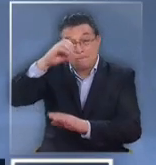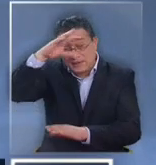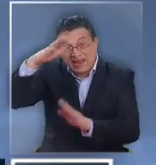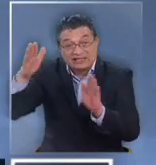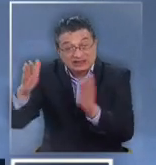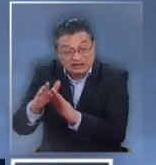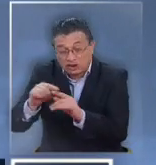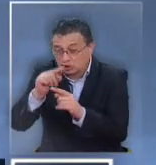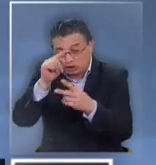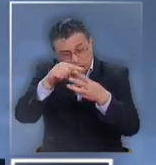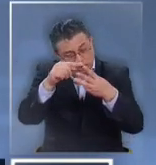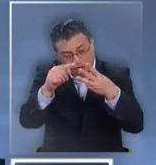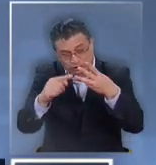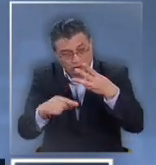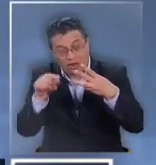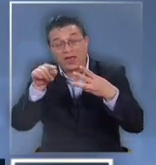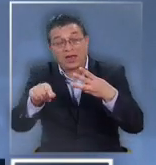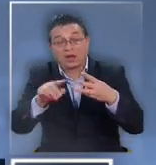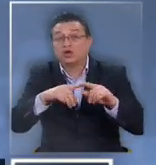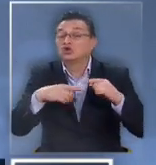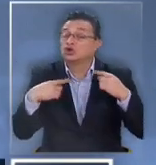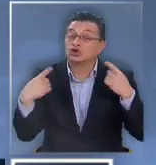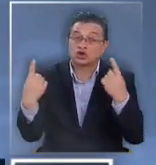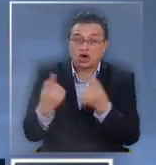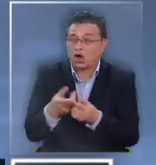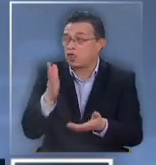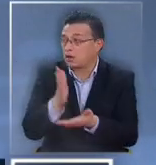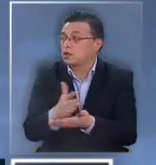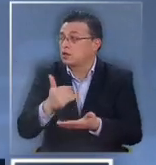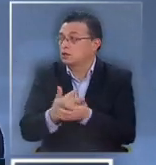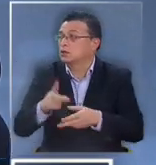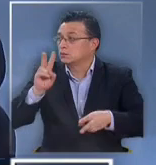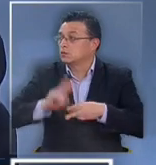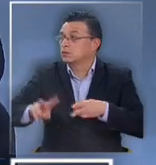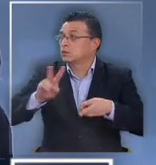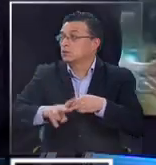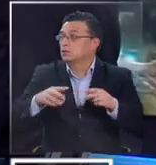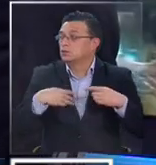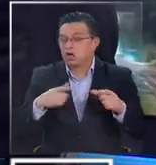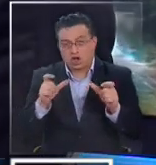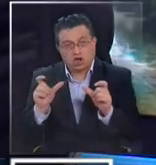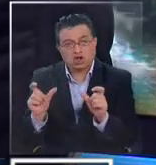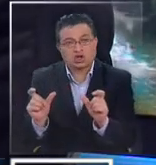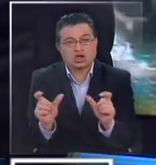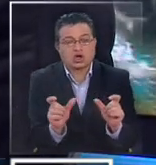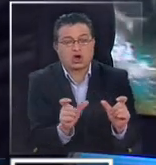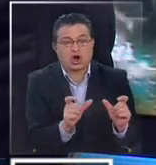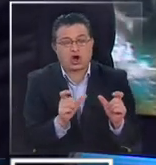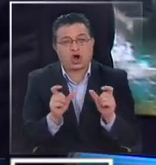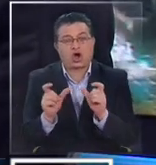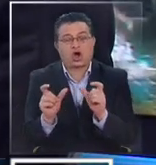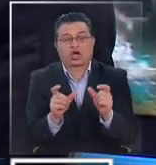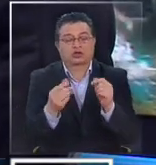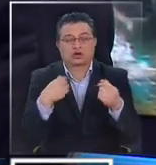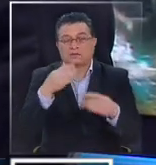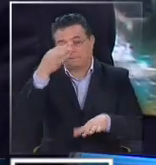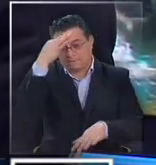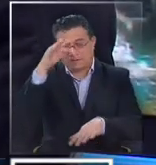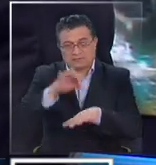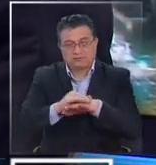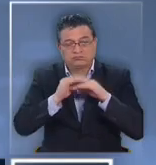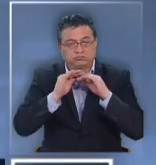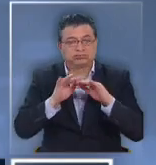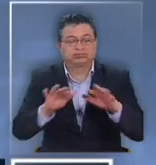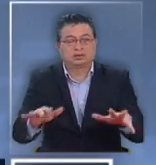han tomado todas las medidas para el control de la de las infecciones de la